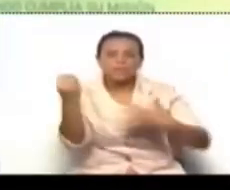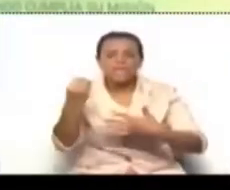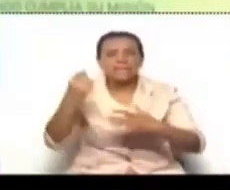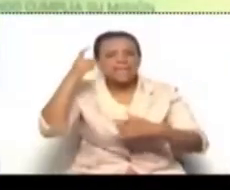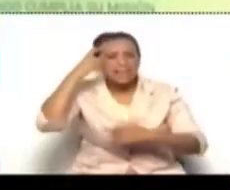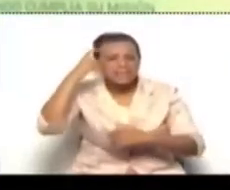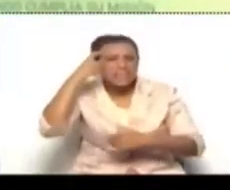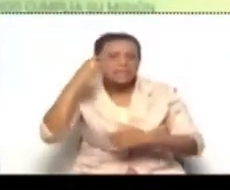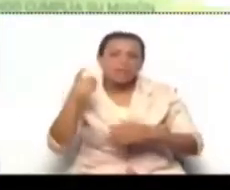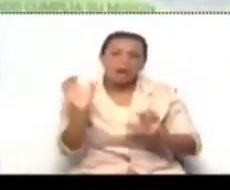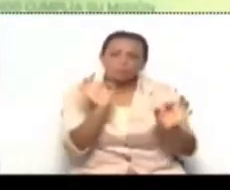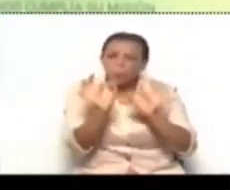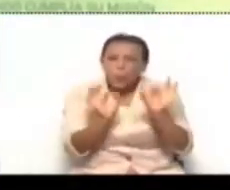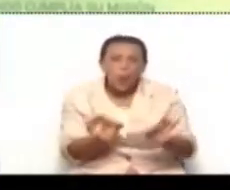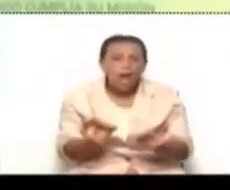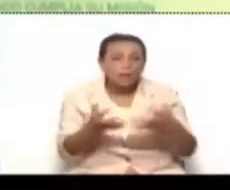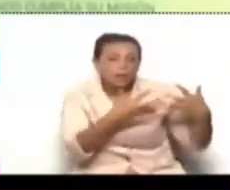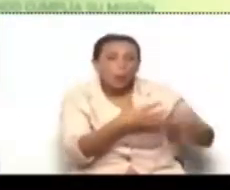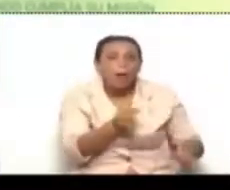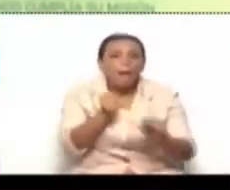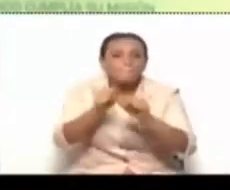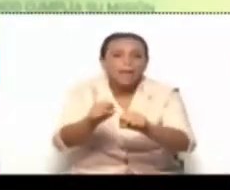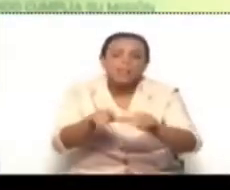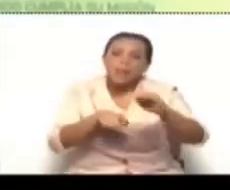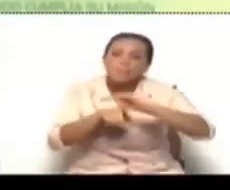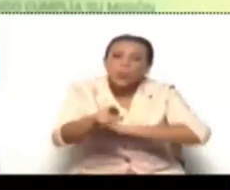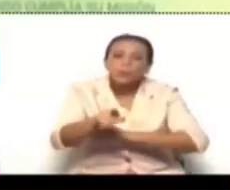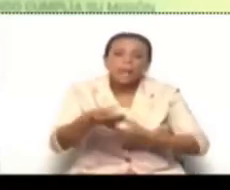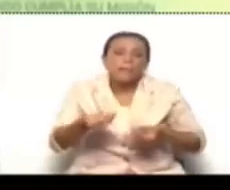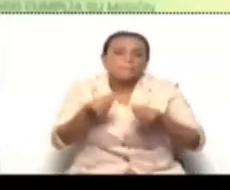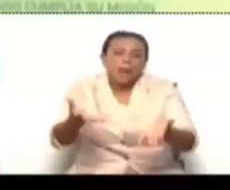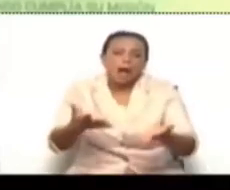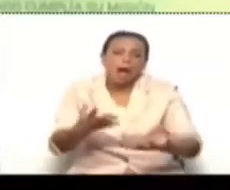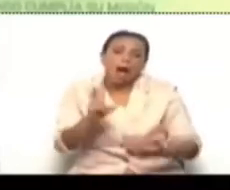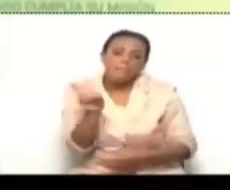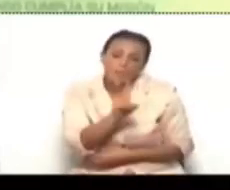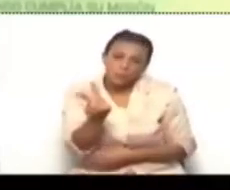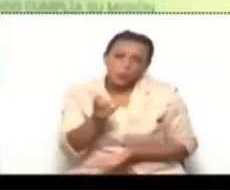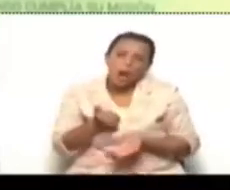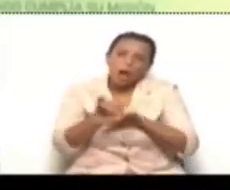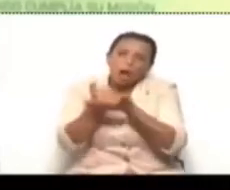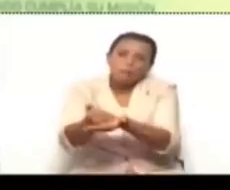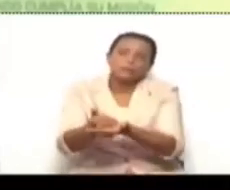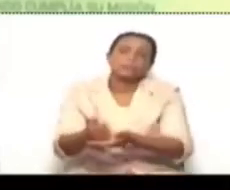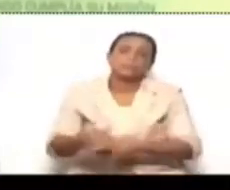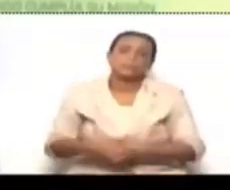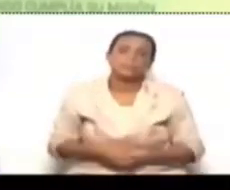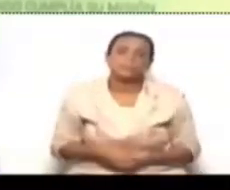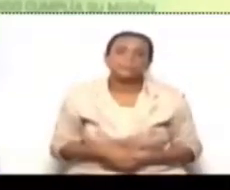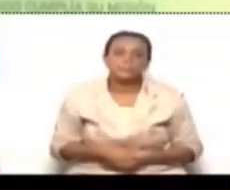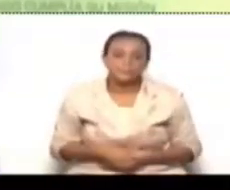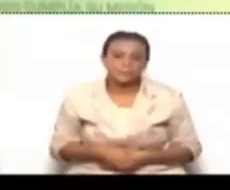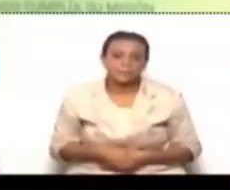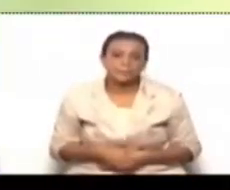maniobras de Estados Unidos para impedir la misión humanitaria que realizaba.